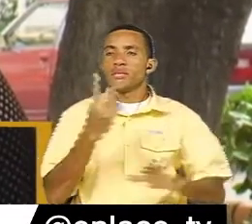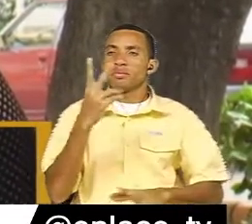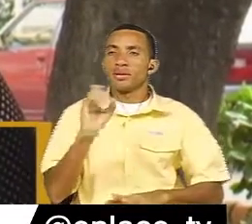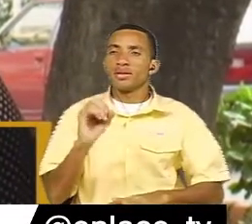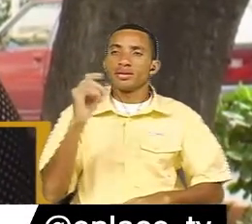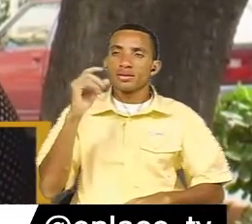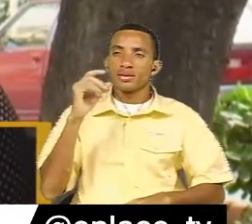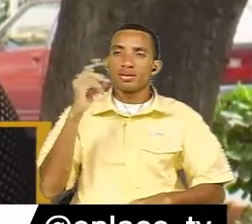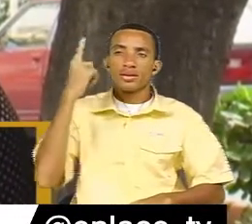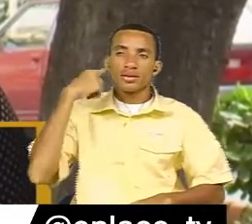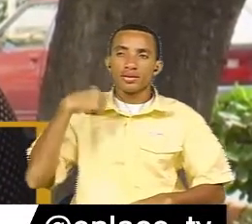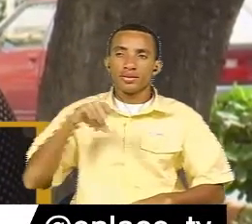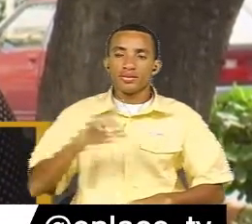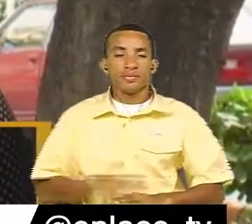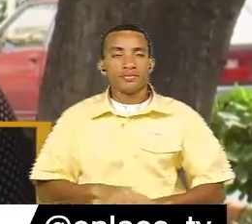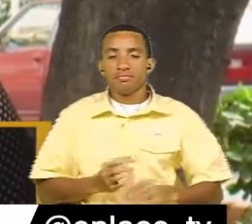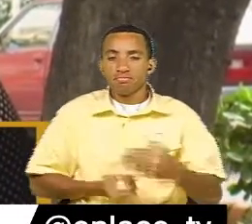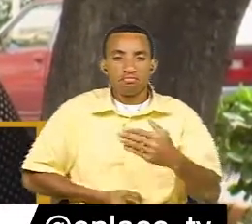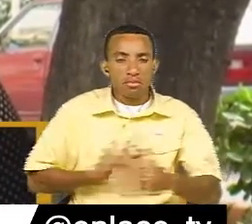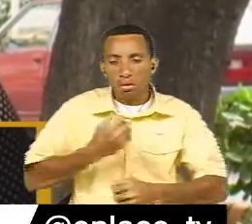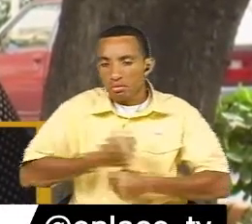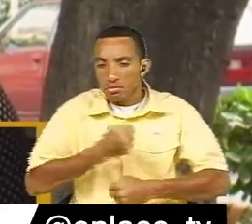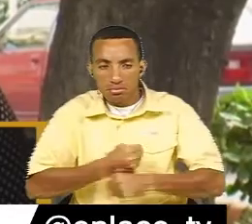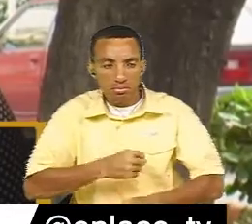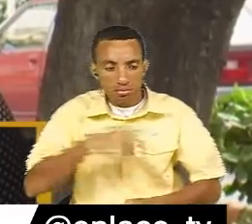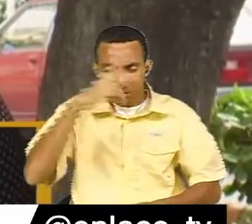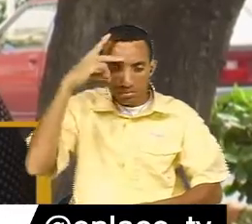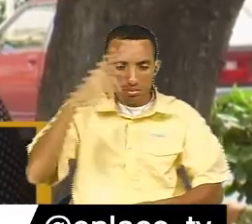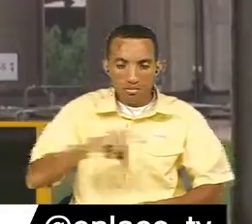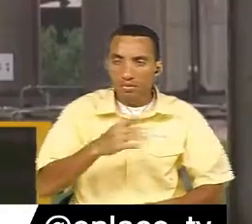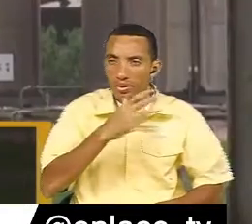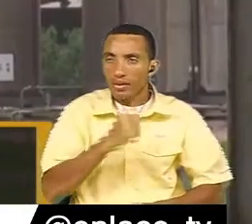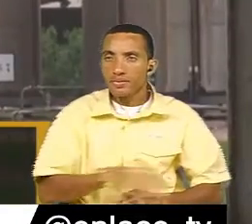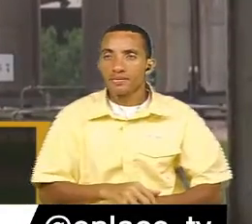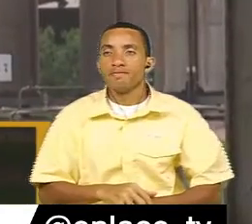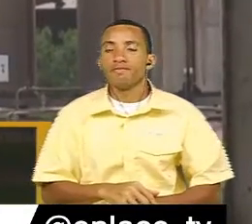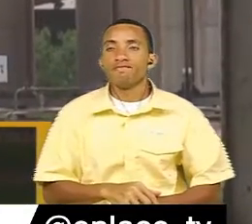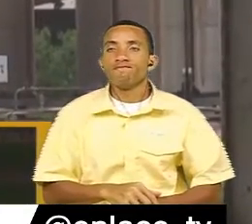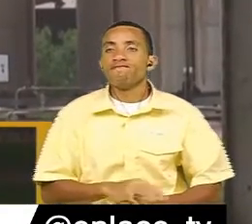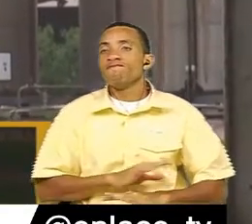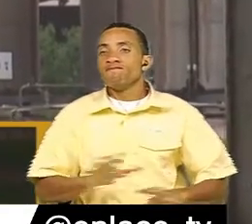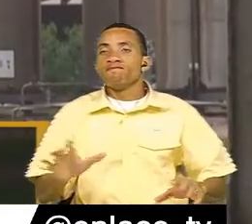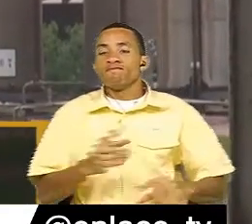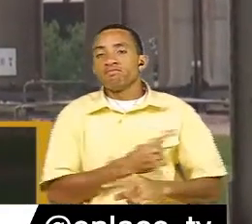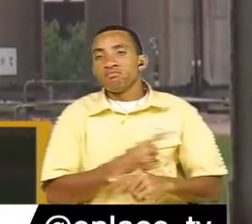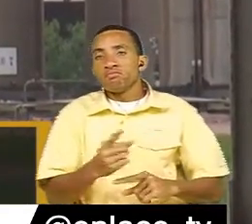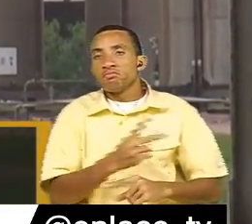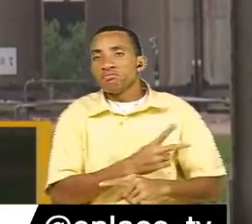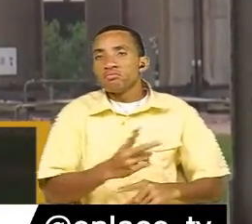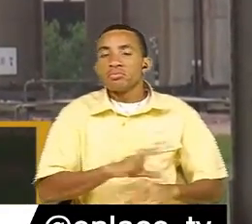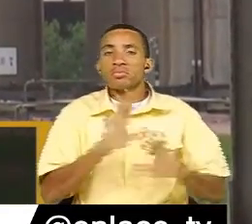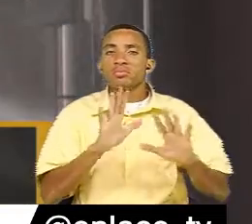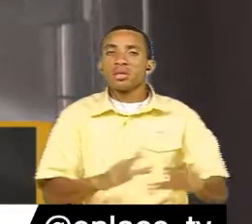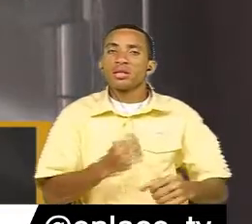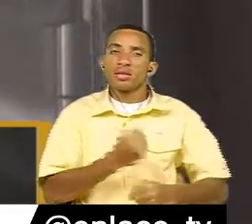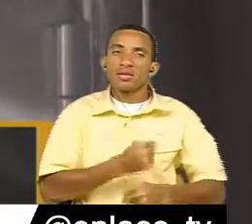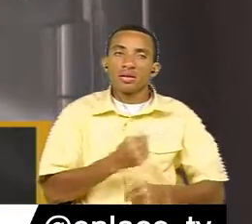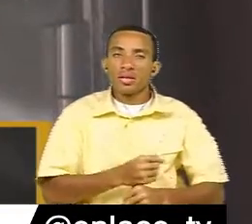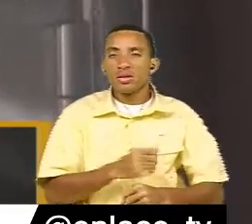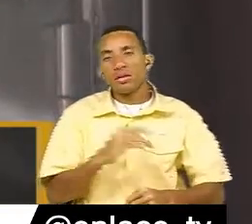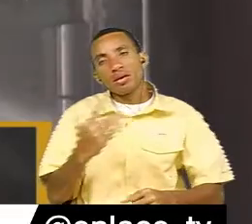produciendo en ninguna de las partes de la cadena productiva. Desde hace varias semanas se viene trabajando allí a media jornada, hecho que